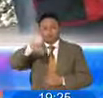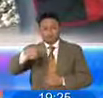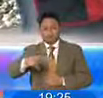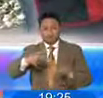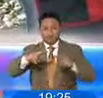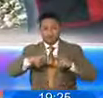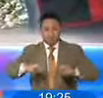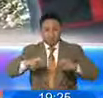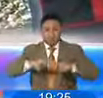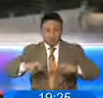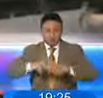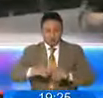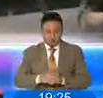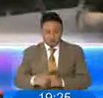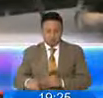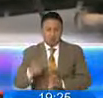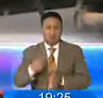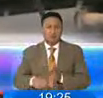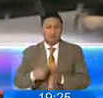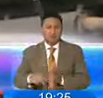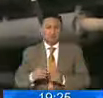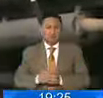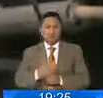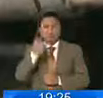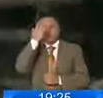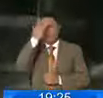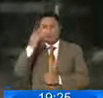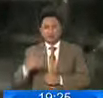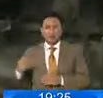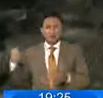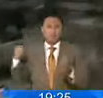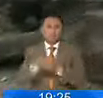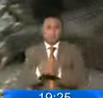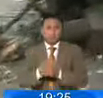determinará, tras las investigaciones, cuáles fueron las causas de este nuevo